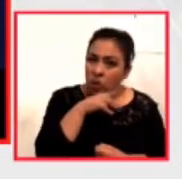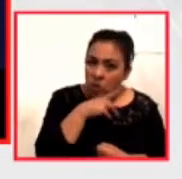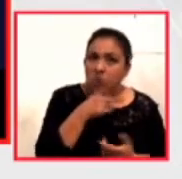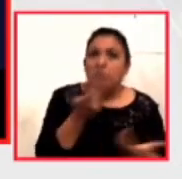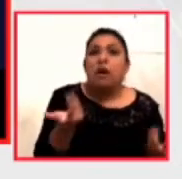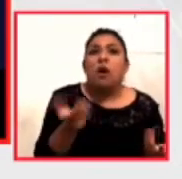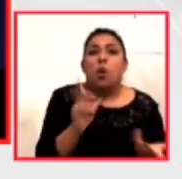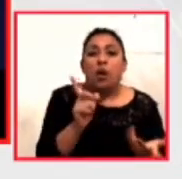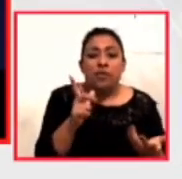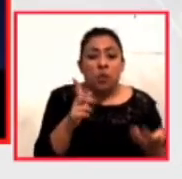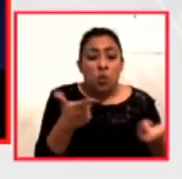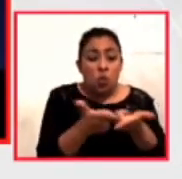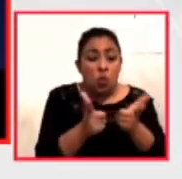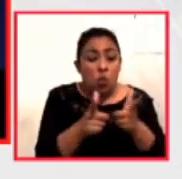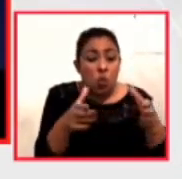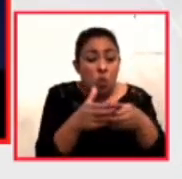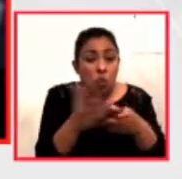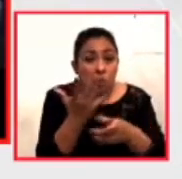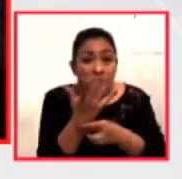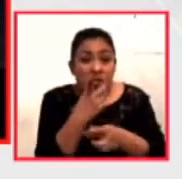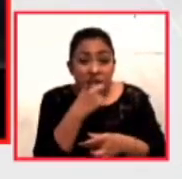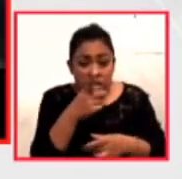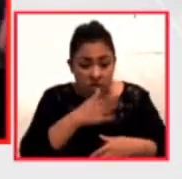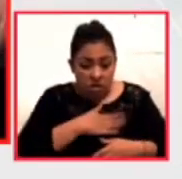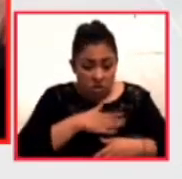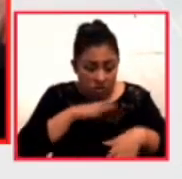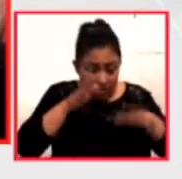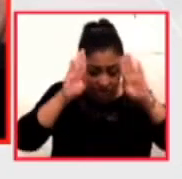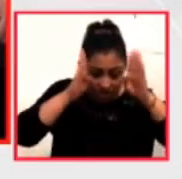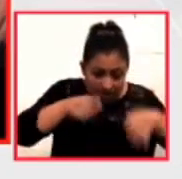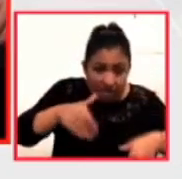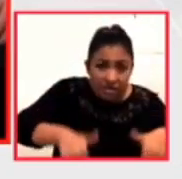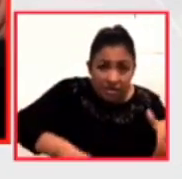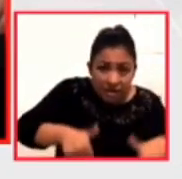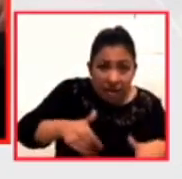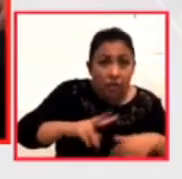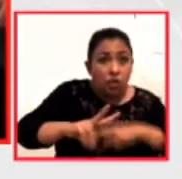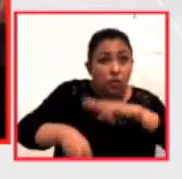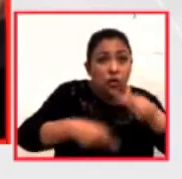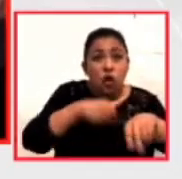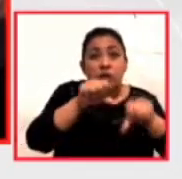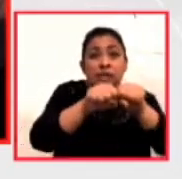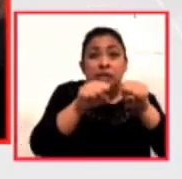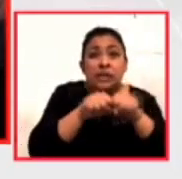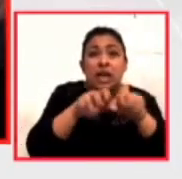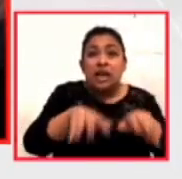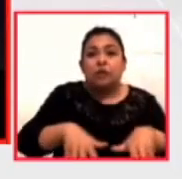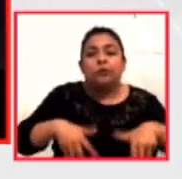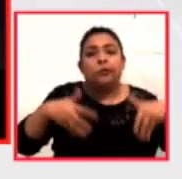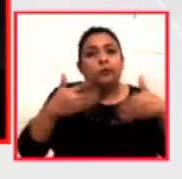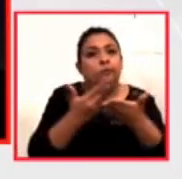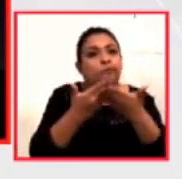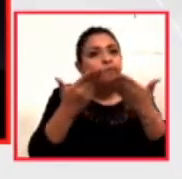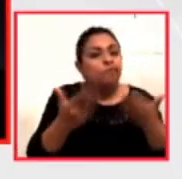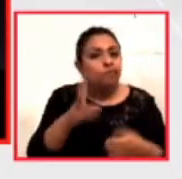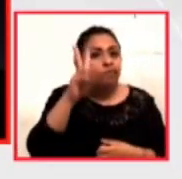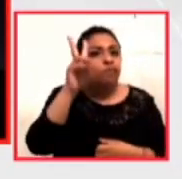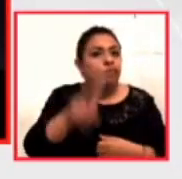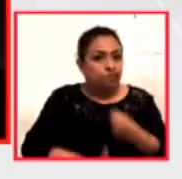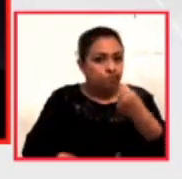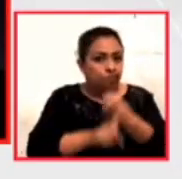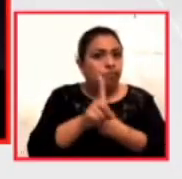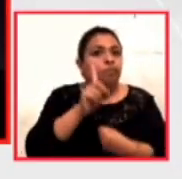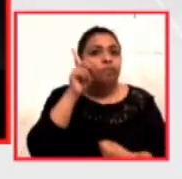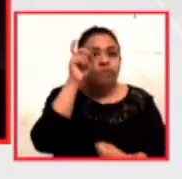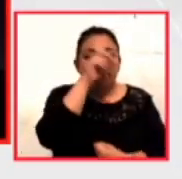pasa el gremio al decir que quienes se dedican al teatro y a presentarse en salas de conciertos se enfrentan a una situación difícil